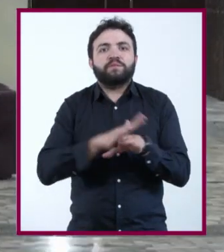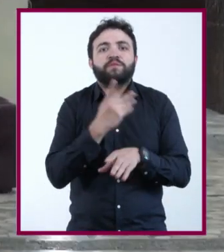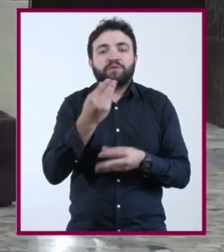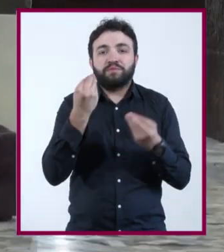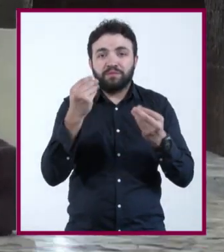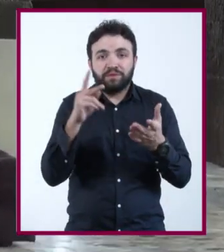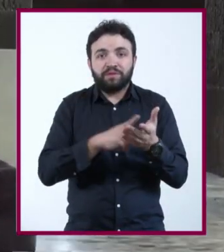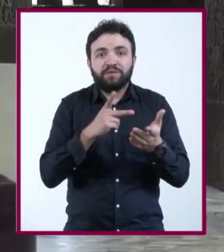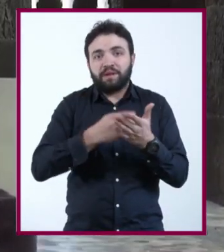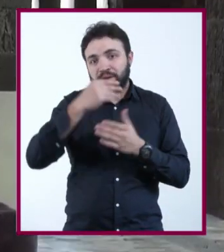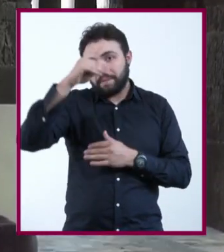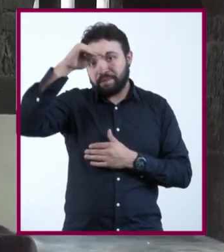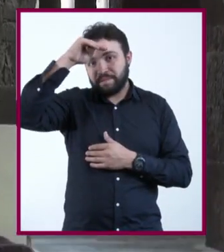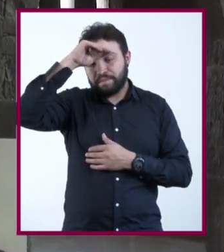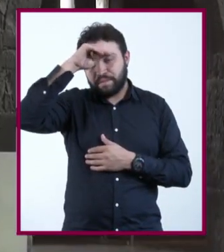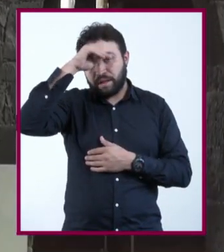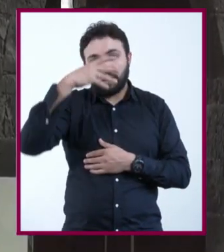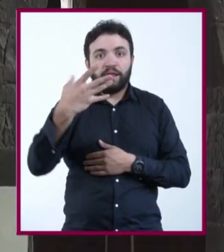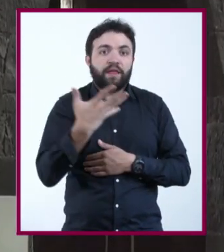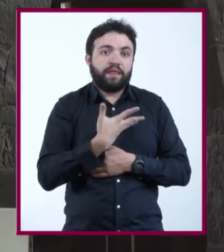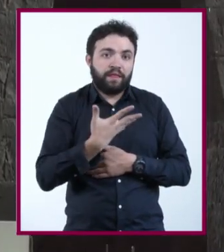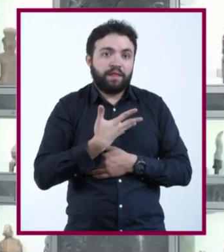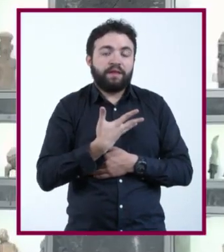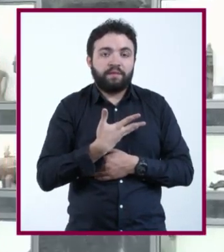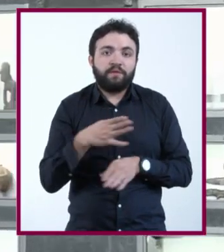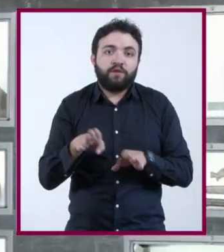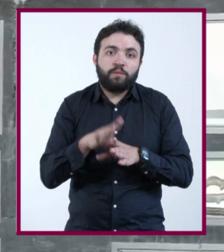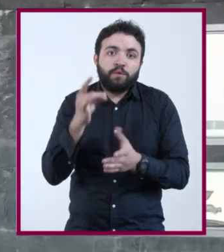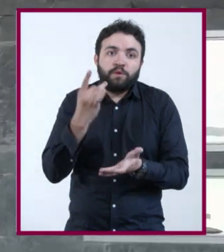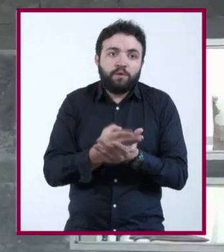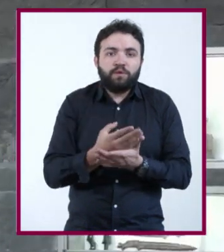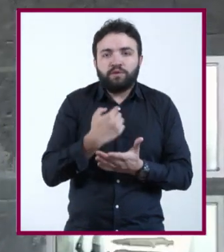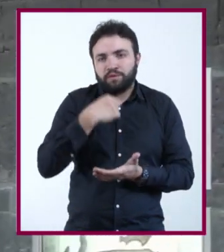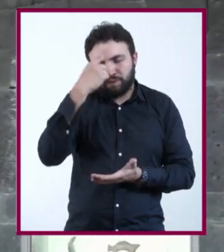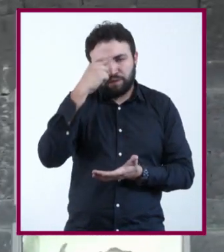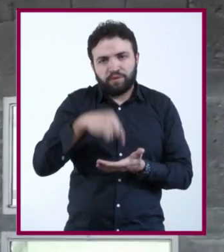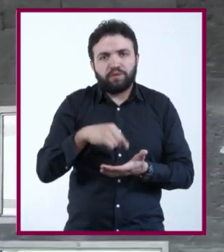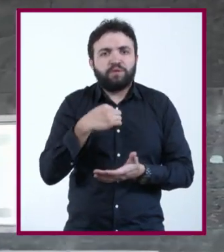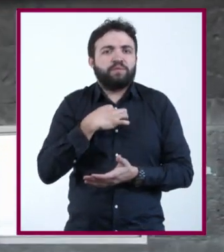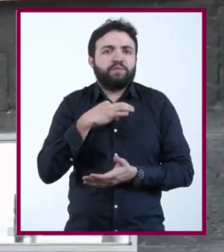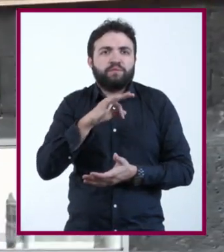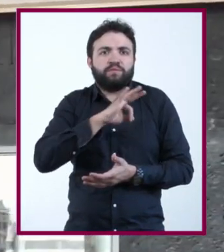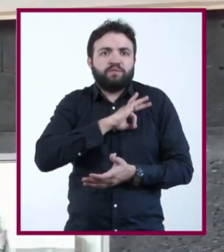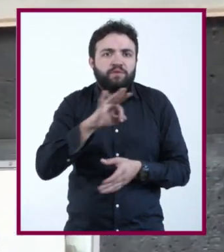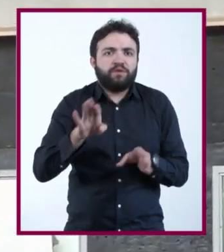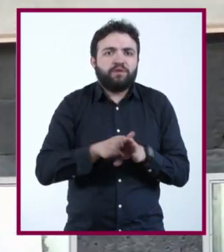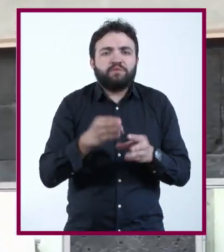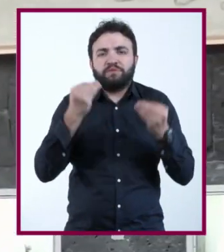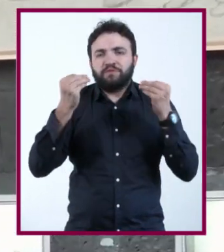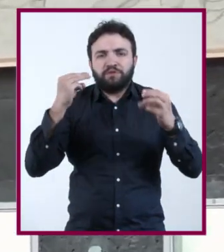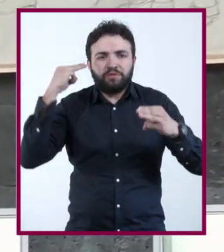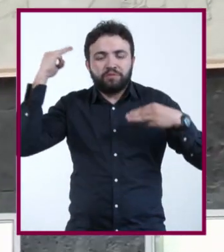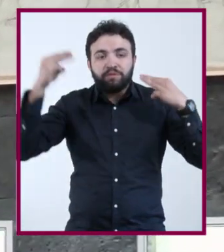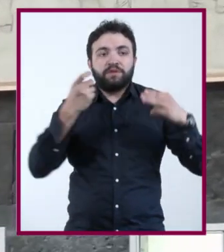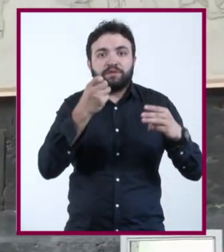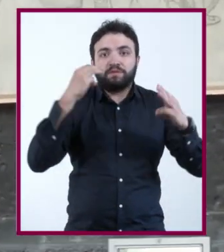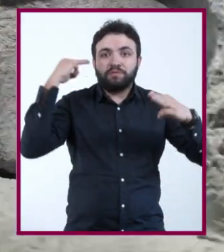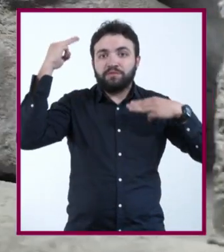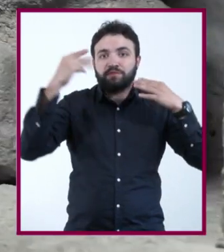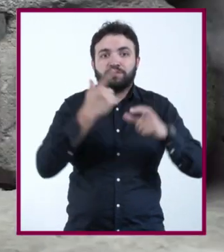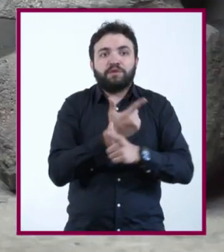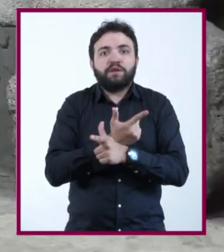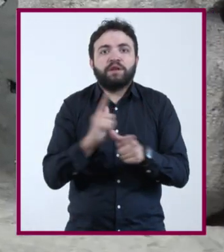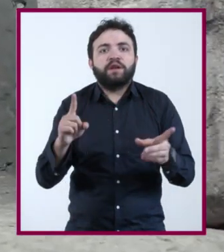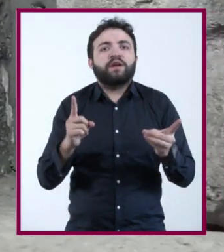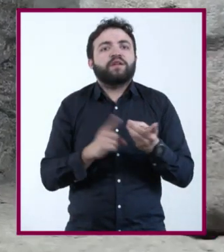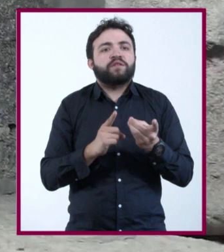libres, porque muchas veces pensamos que los museos tienen que ser de una manera. Yo creo que pueden haber muchos tipos de museos y este es un museo muy